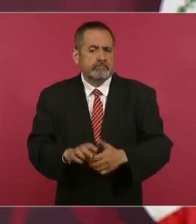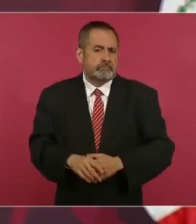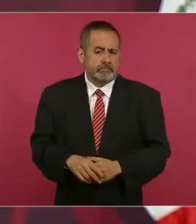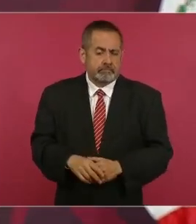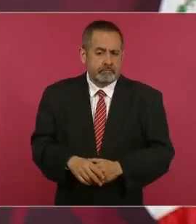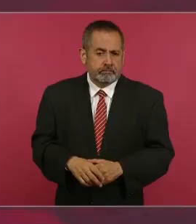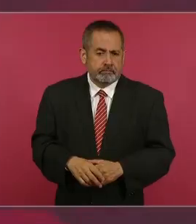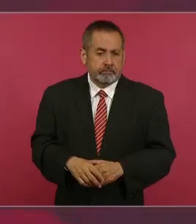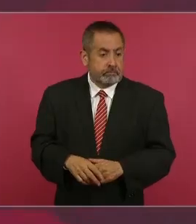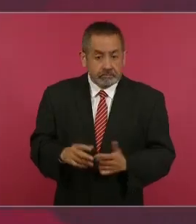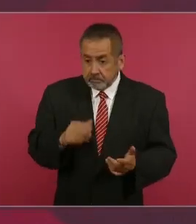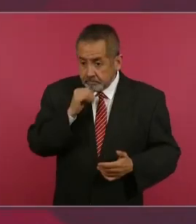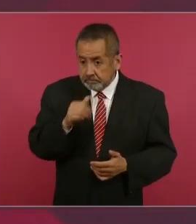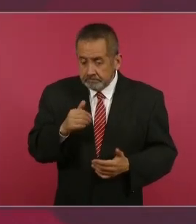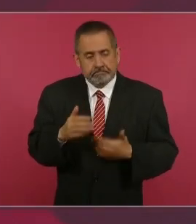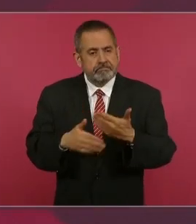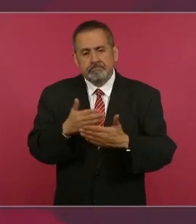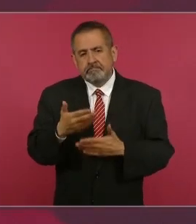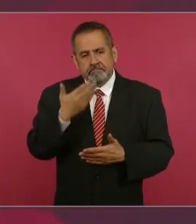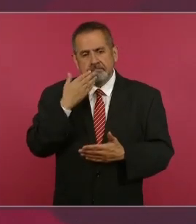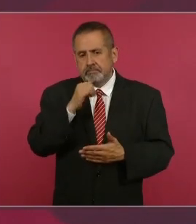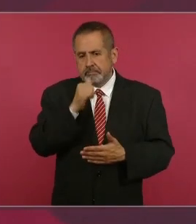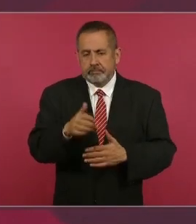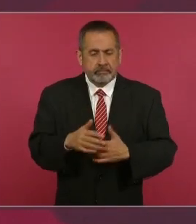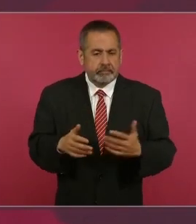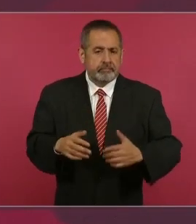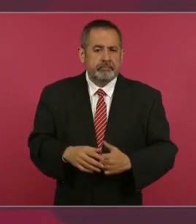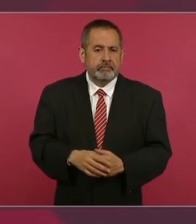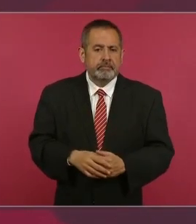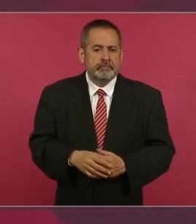Si no, no salimos, porque